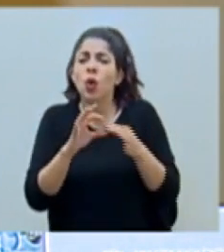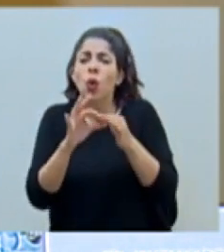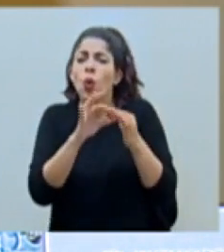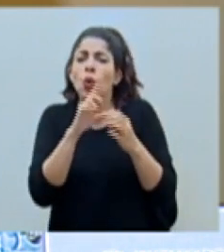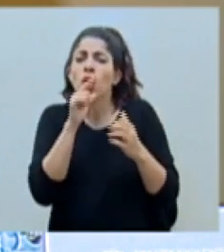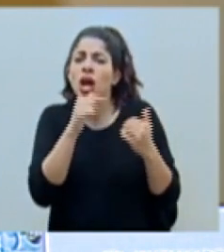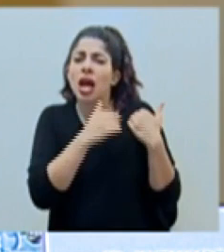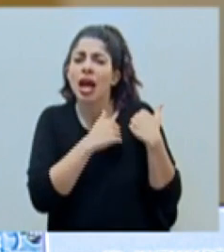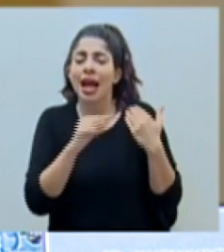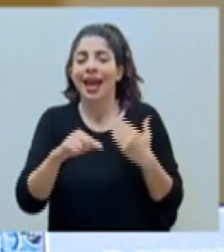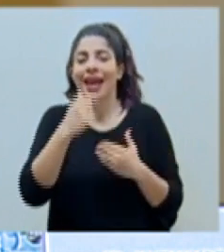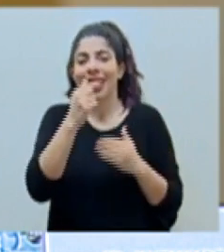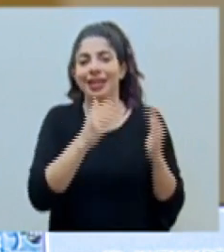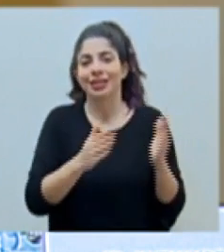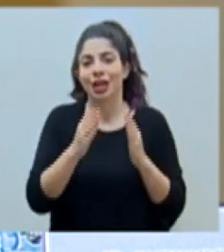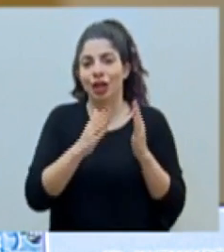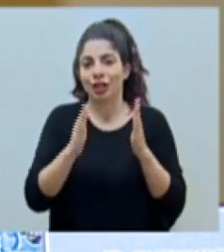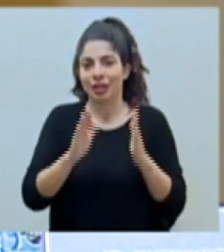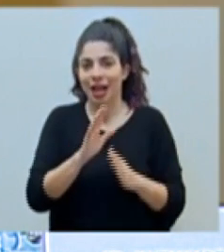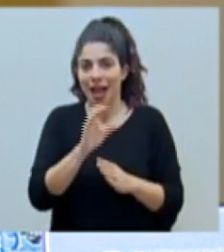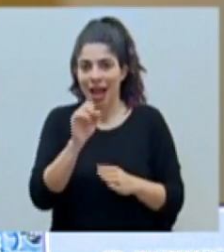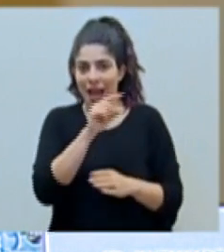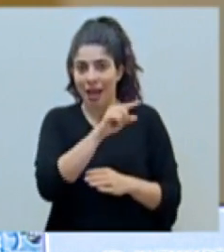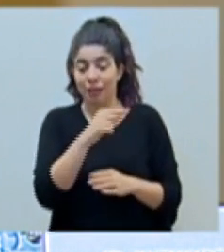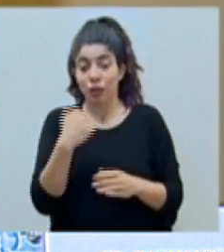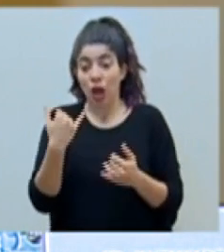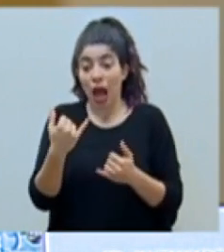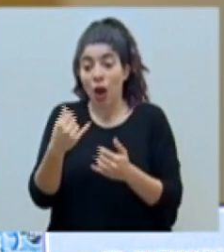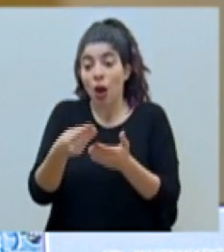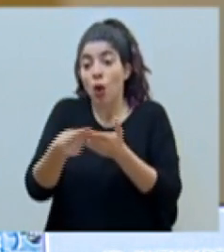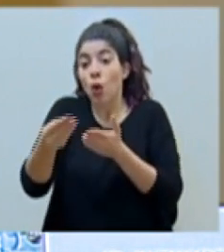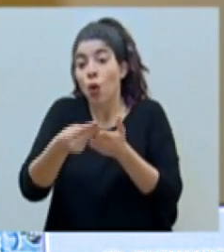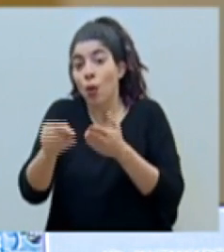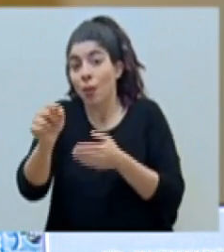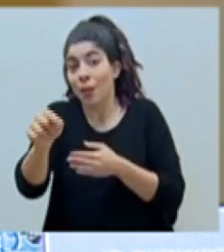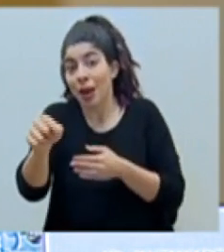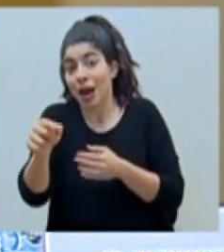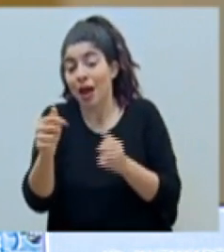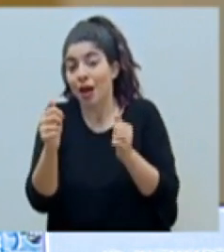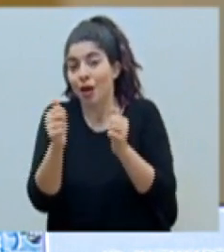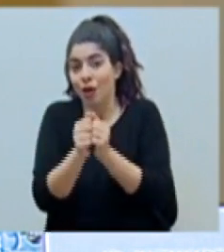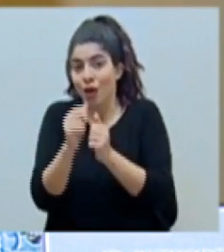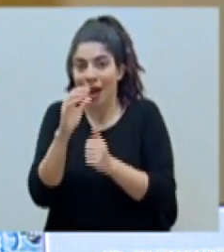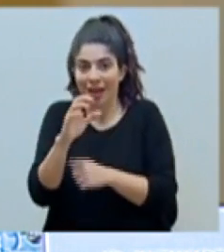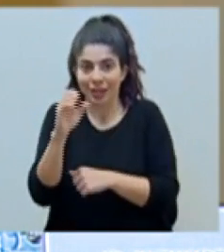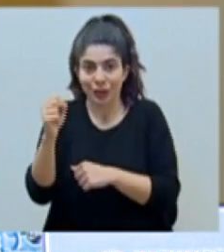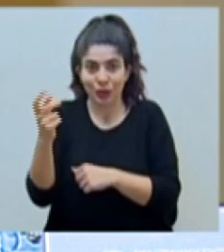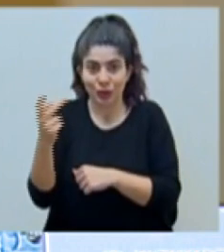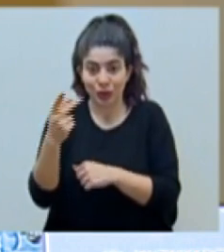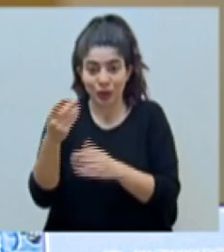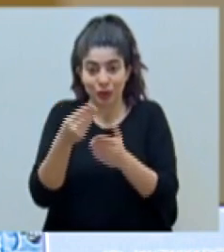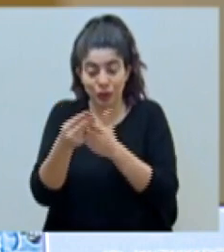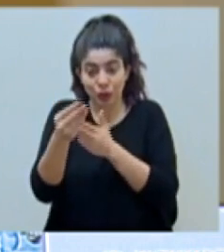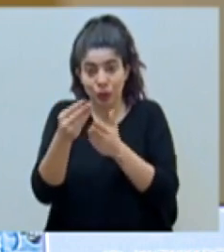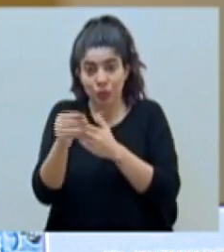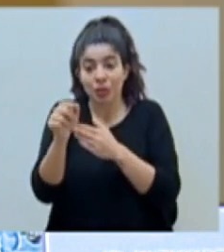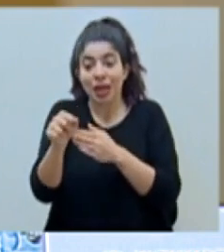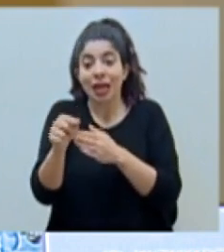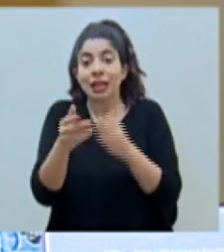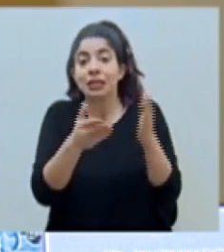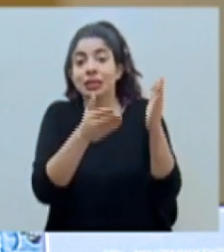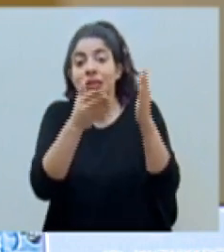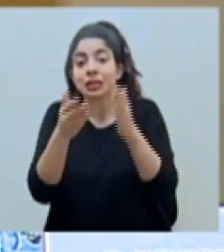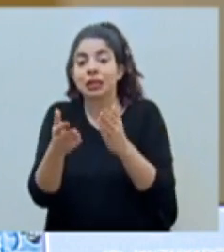la Gerencia de Logística de la Caja. Los que estamos adquiriendo en conjunto con la Caja Costarricense de Seguro Social vendrían